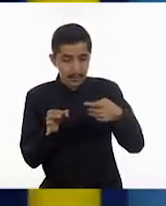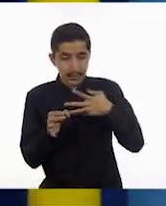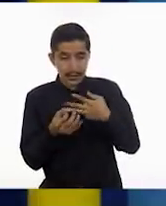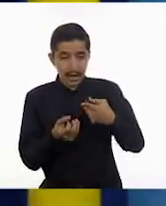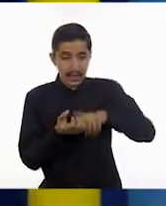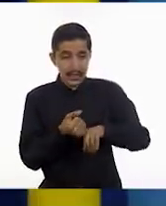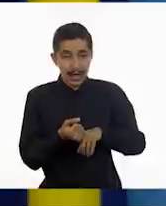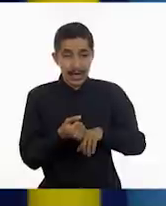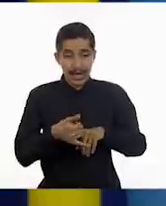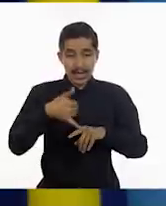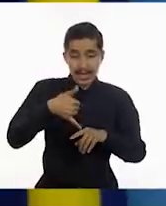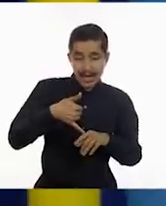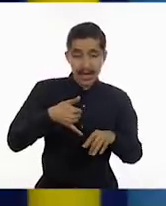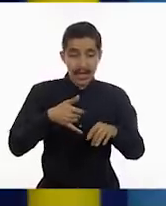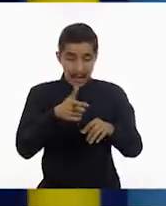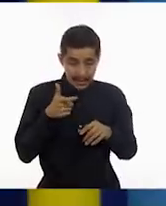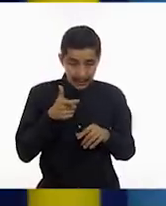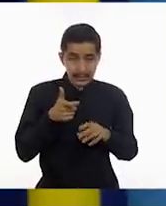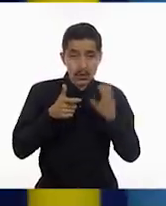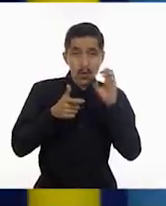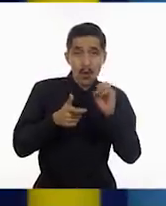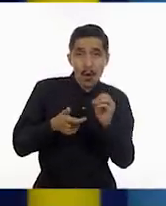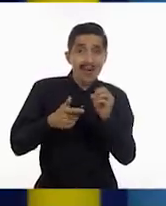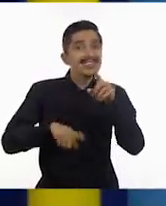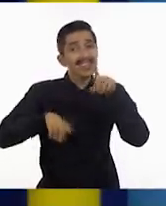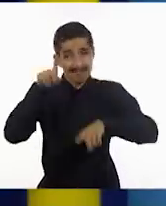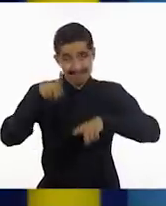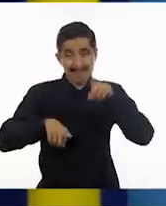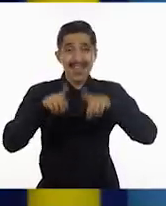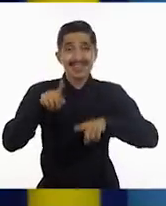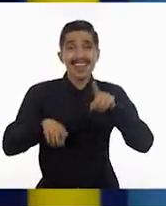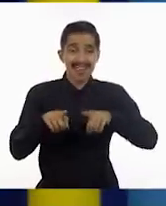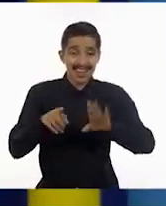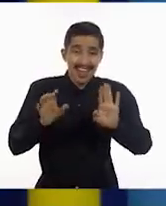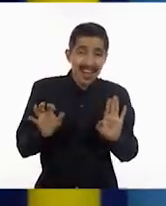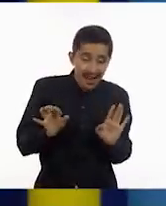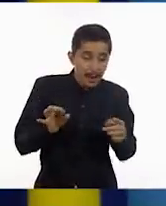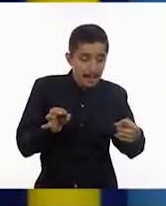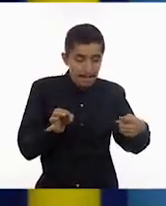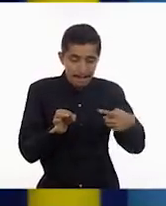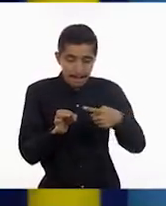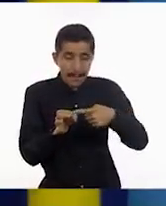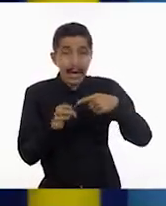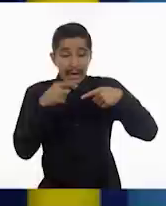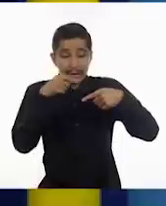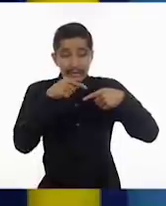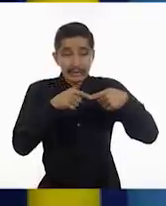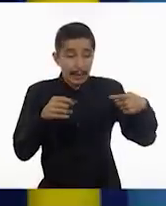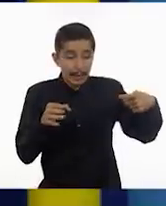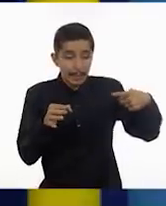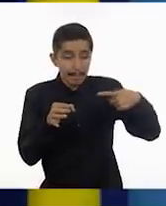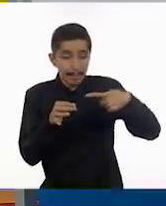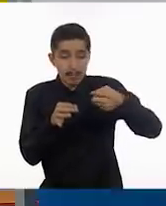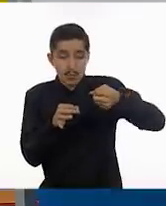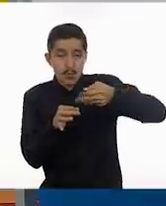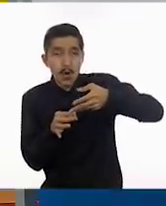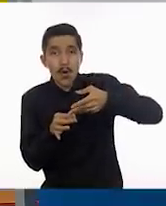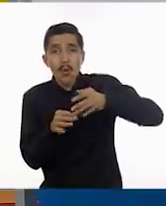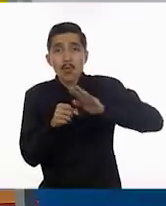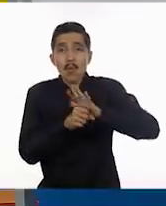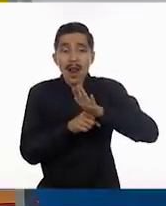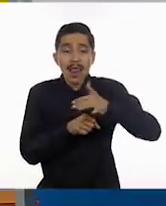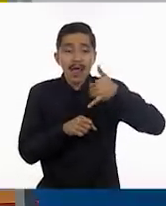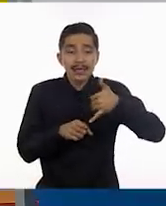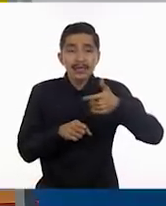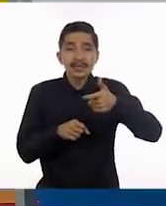que sea una niña o un niño depende en realidad del cromosoma que aporte el espermatozoide. Así es, digamos que la